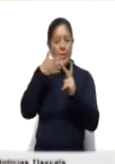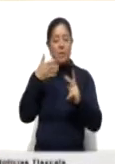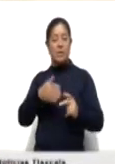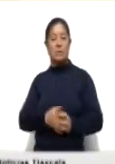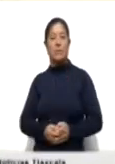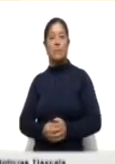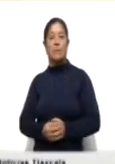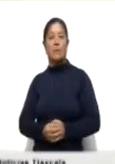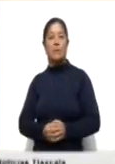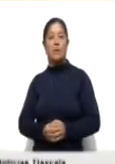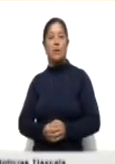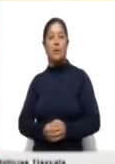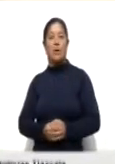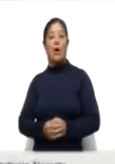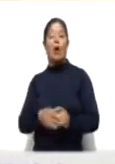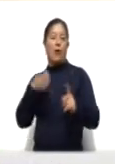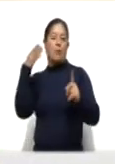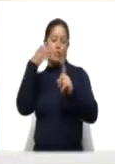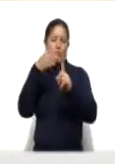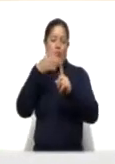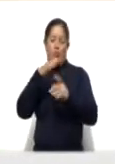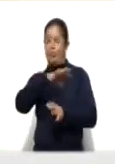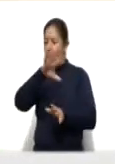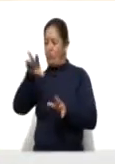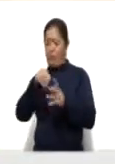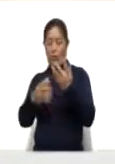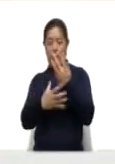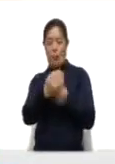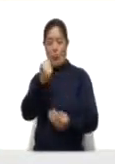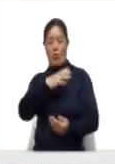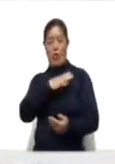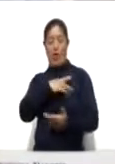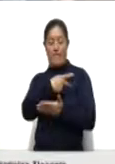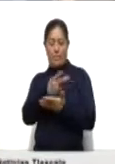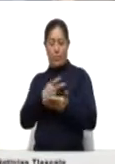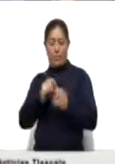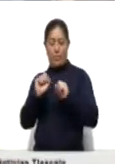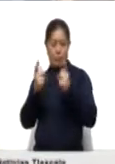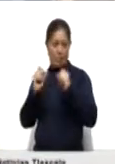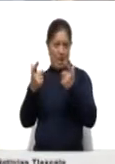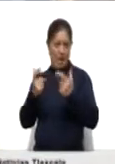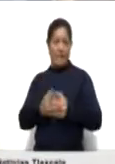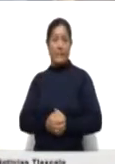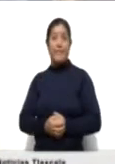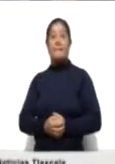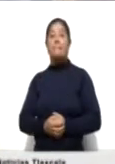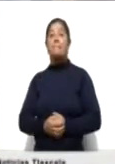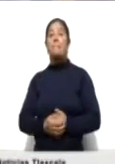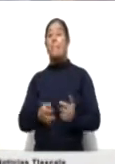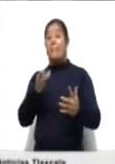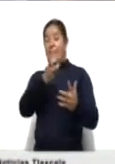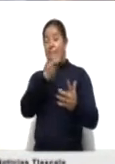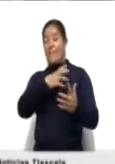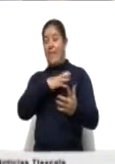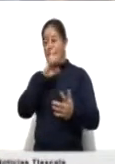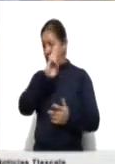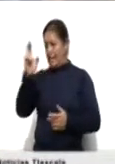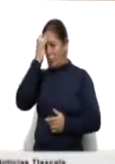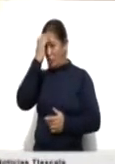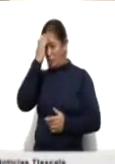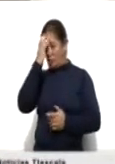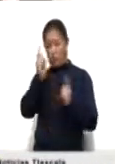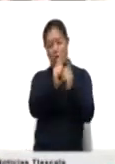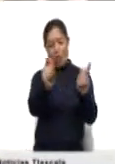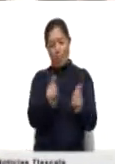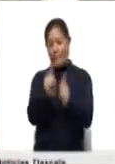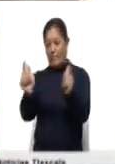esto dentro del manejo de programas sociales. En esta edición, se reconoció el trabajo de los Comités